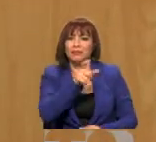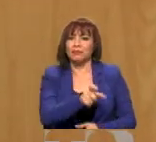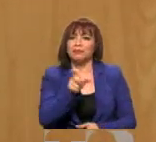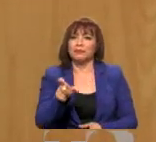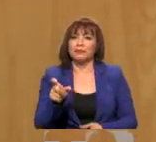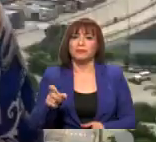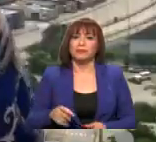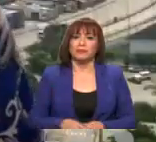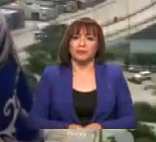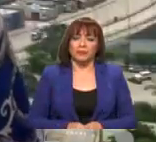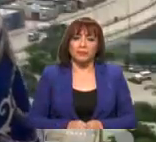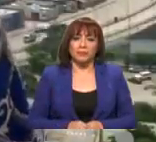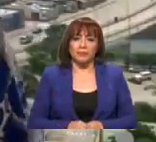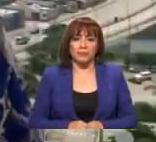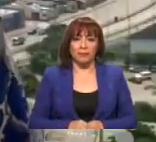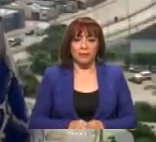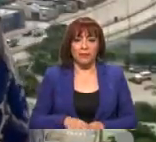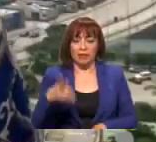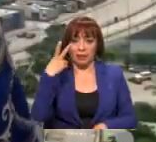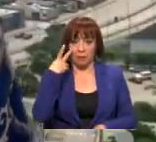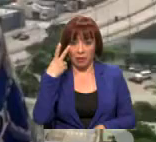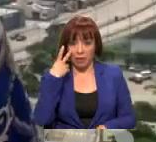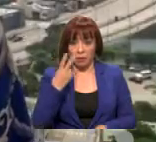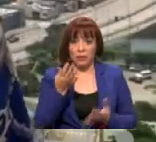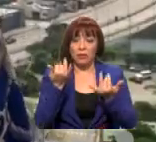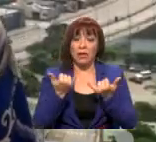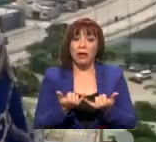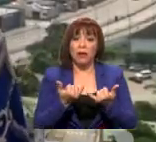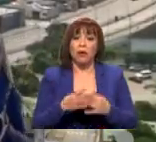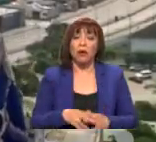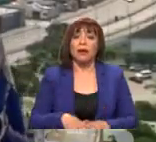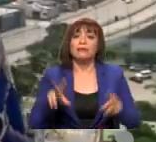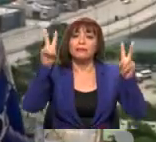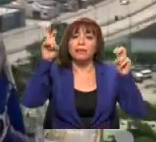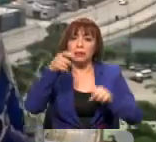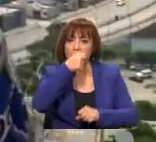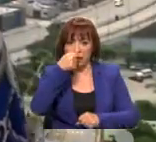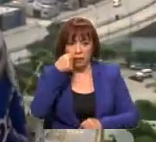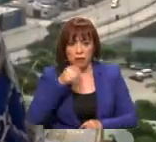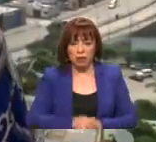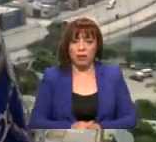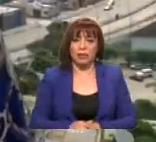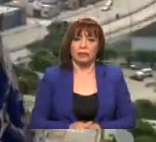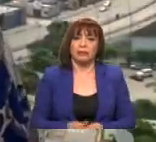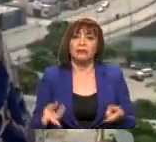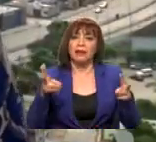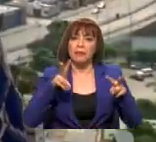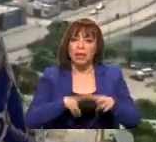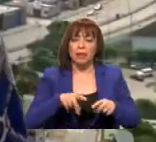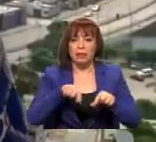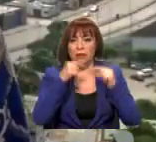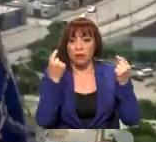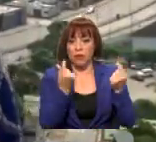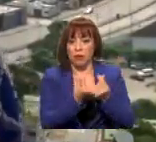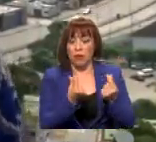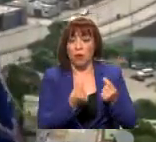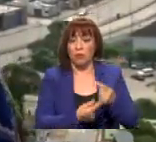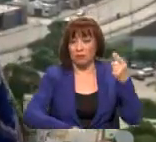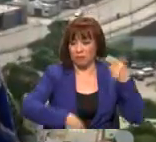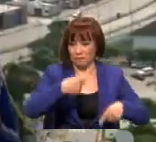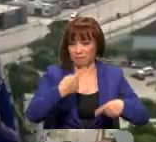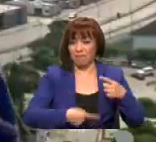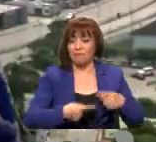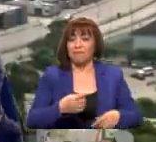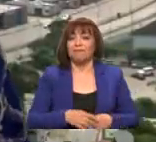en nuestra sociedad. Según las cifras, lo que mueve a la delincuencia es el tema de las drogas, la lucha por territorio y la disputa entre agrupaciones delictivas, con